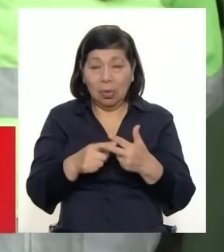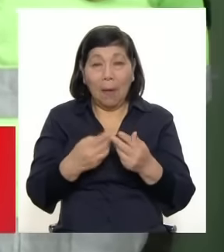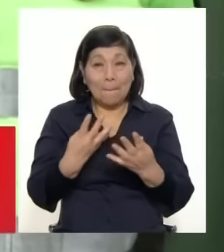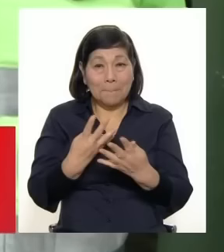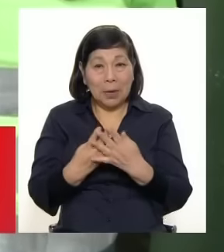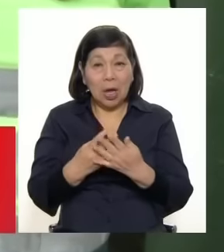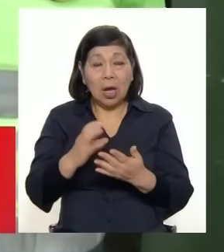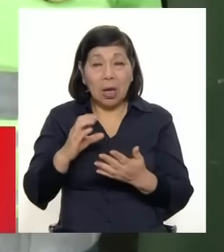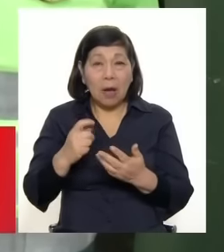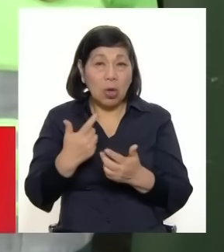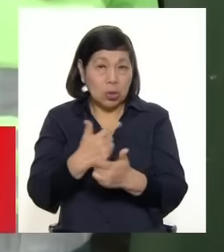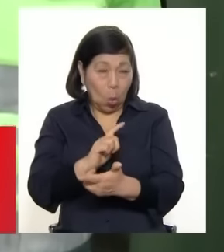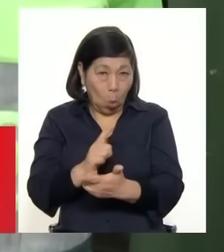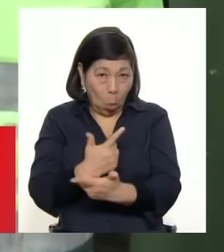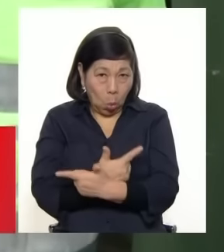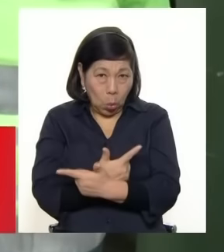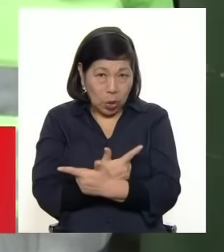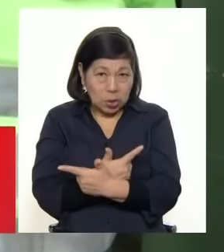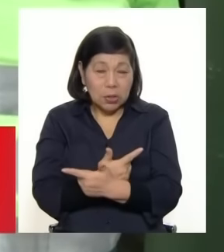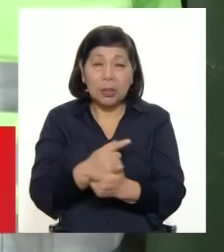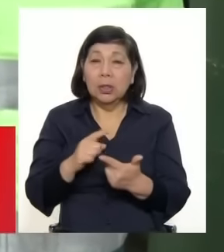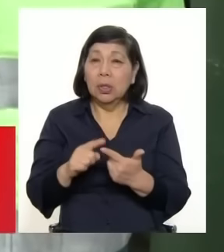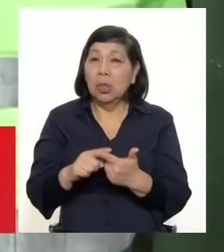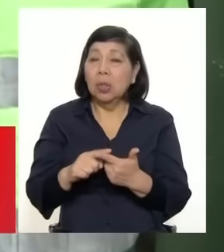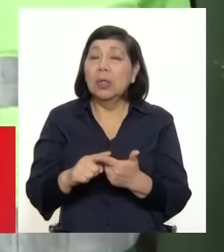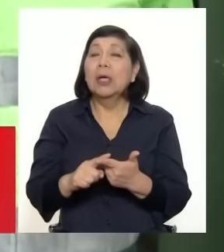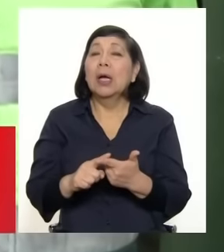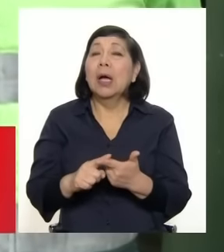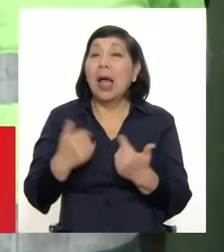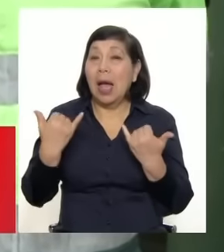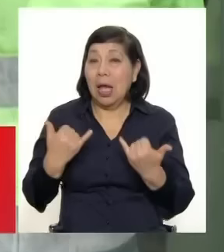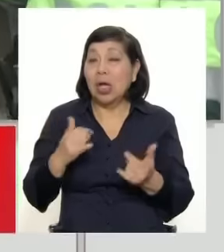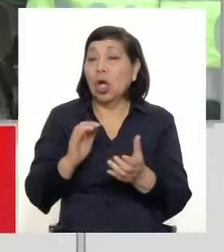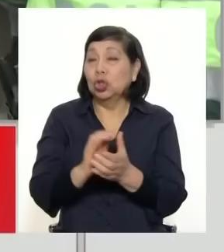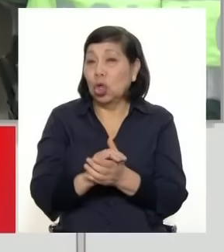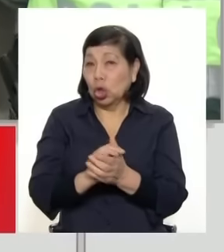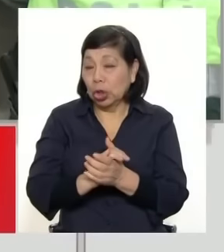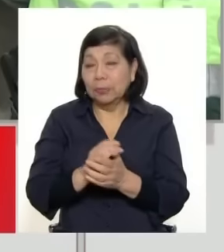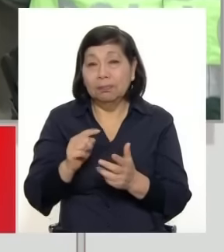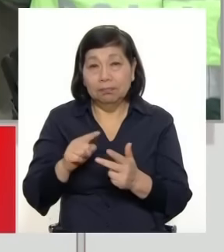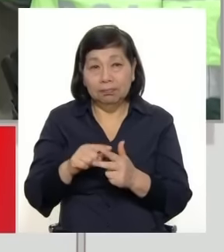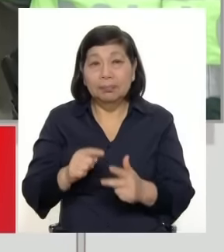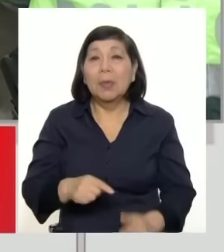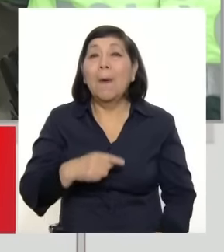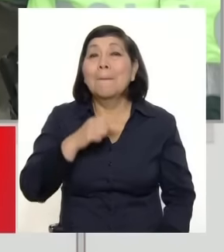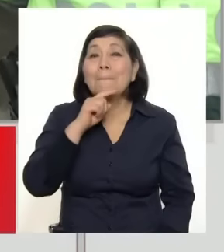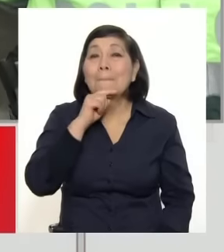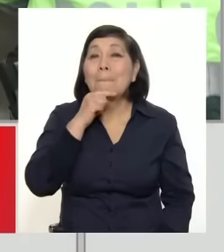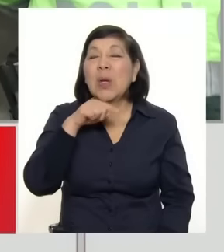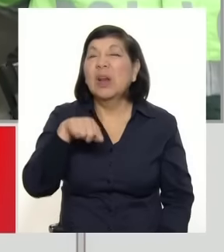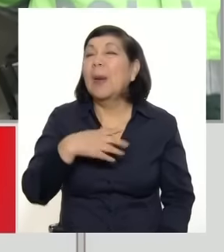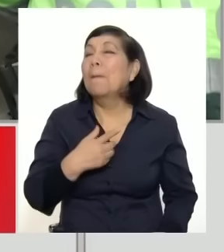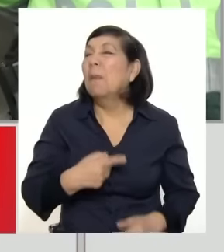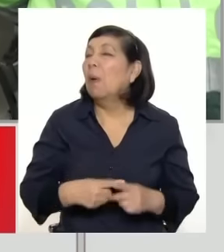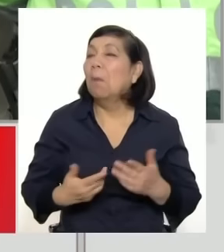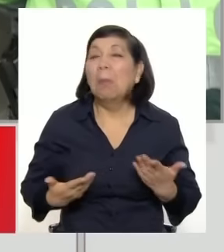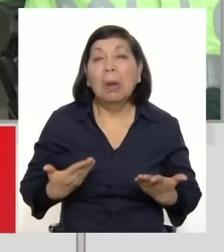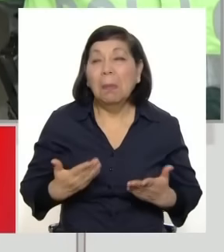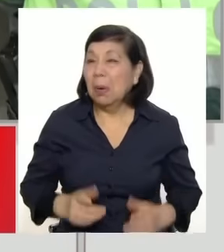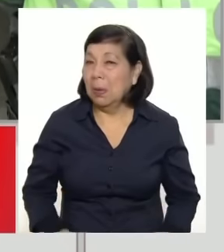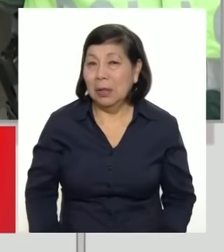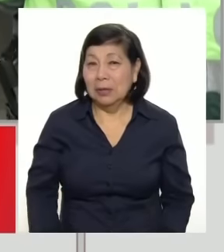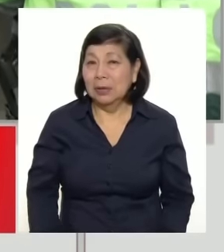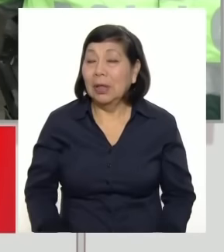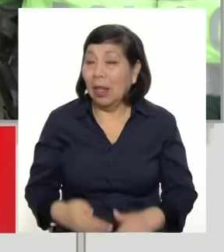Metropolitana, en Castro Castro, San Juan, el de Lurigancho, en San Juan de Lurigancho, y aquí en Chorrillos, del penal de mujeres. ¿Cuál es la intención de este